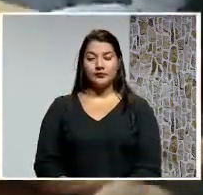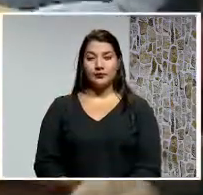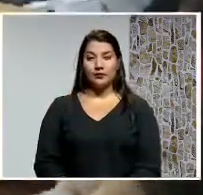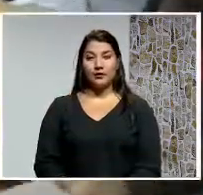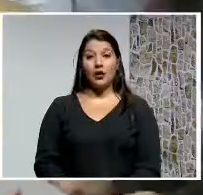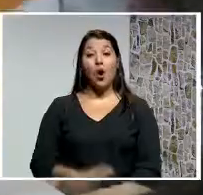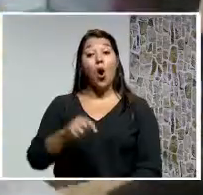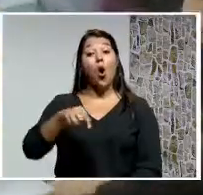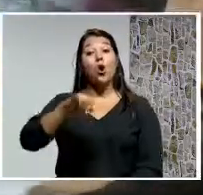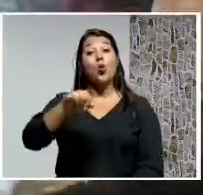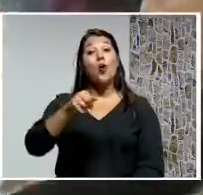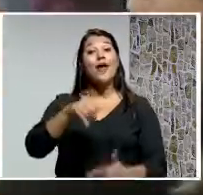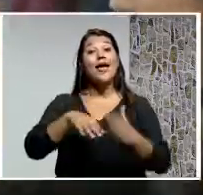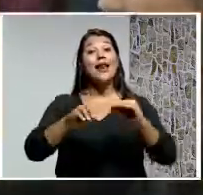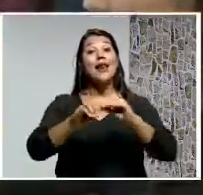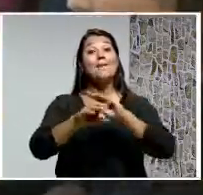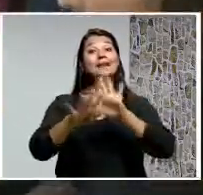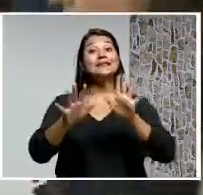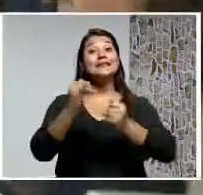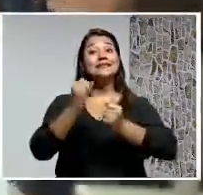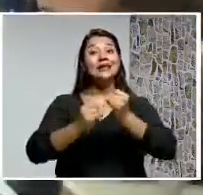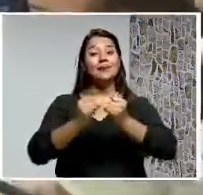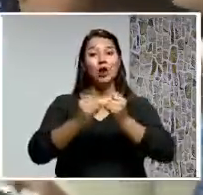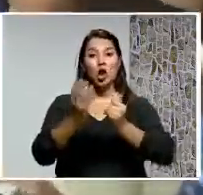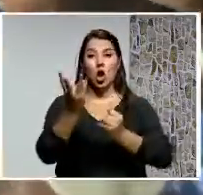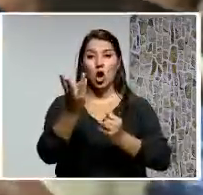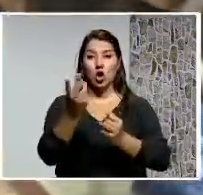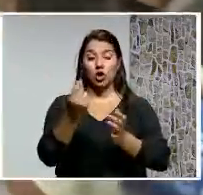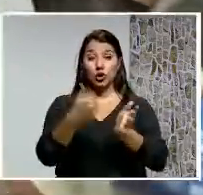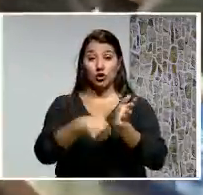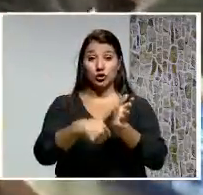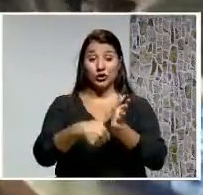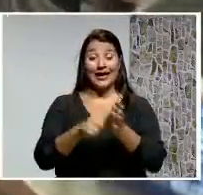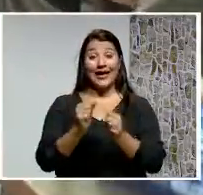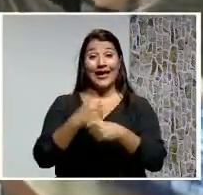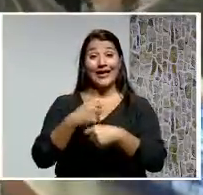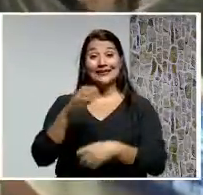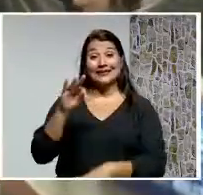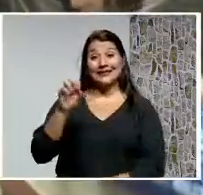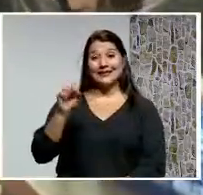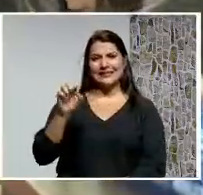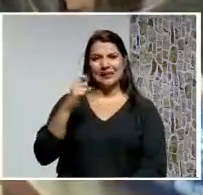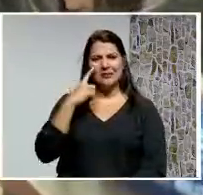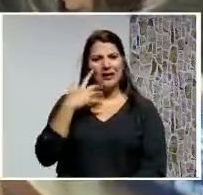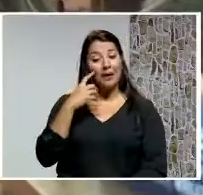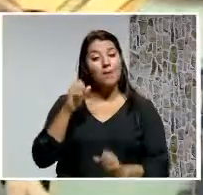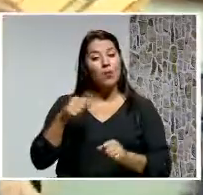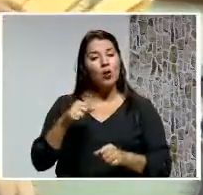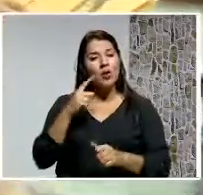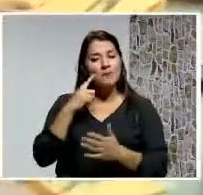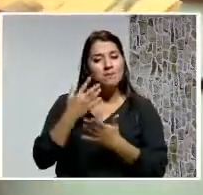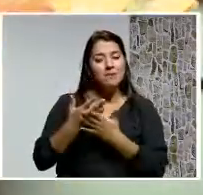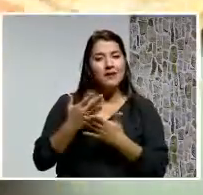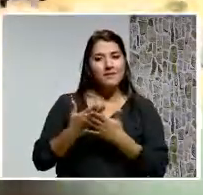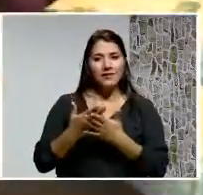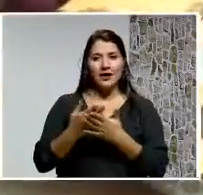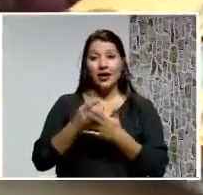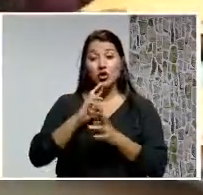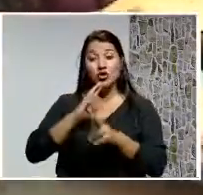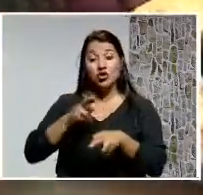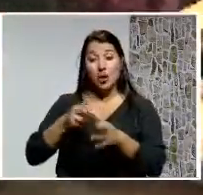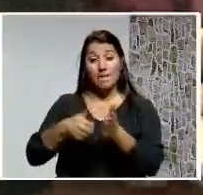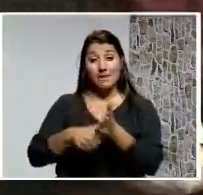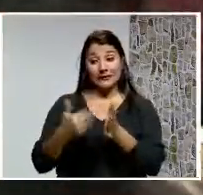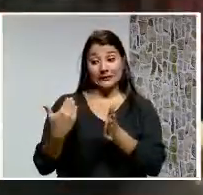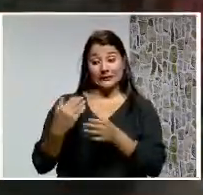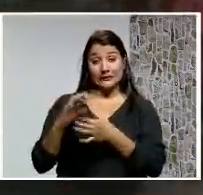Este jueves en la mañana finalizó el conteo manual de votos que hace el Tribunal Supremo de Elecciones con el fin de confirmar los resultados de las pasadas elecciones